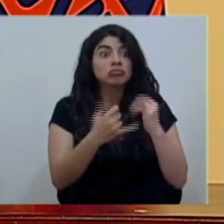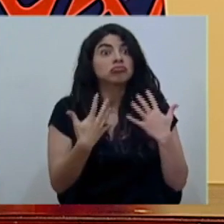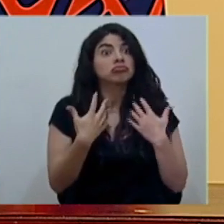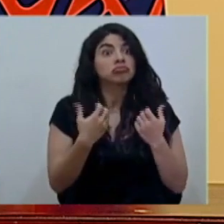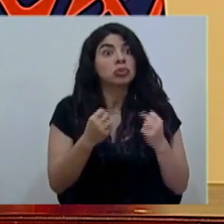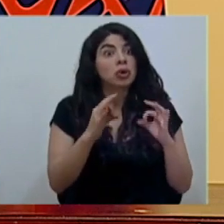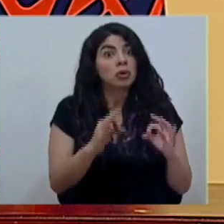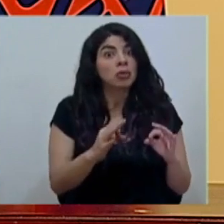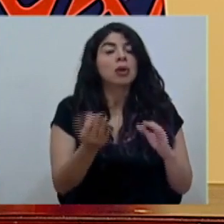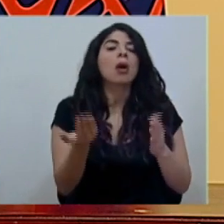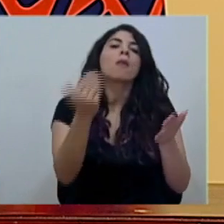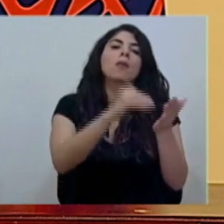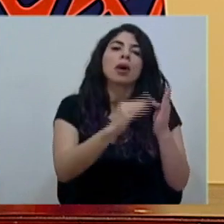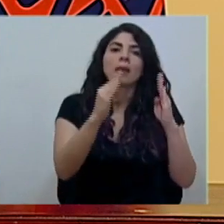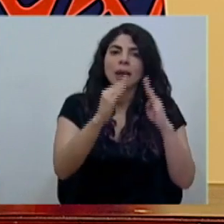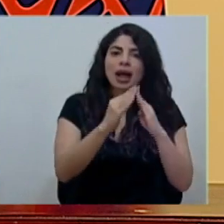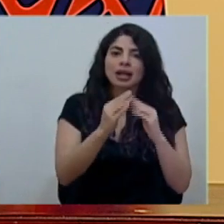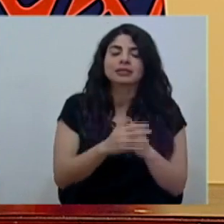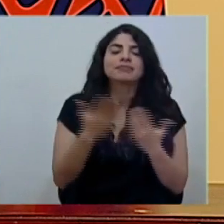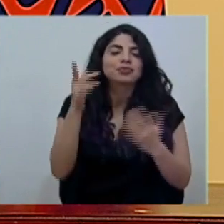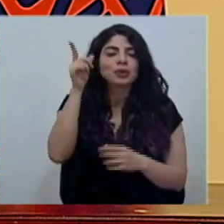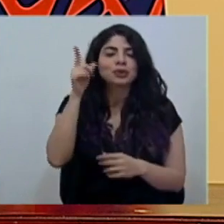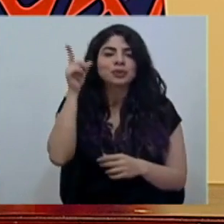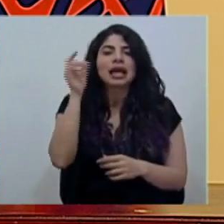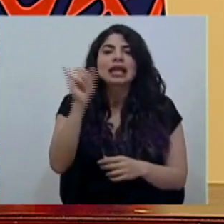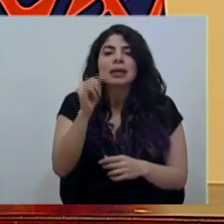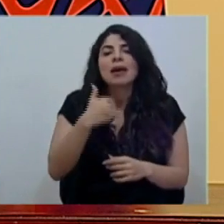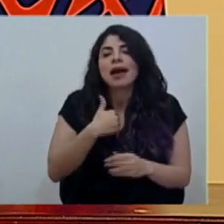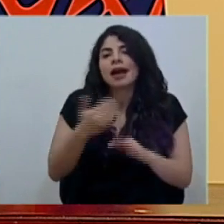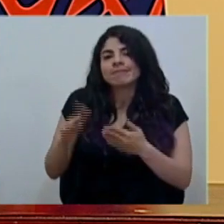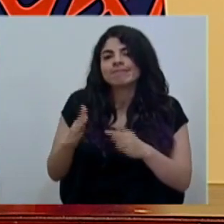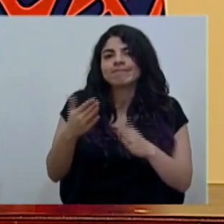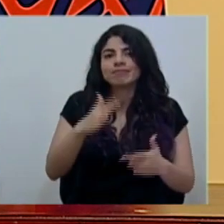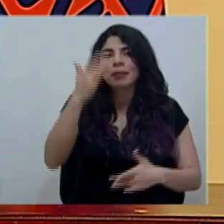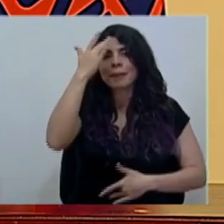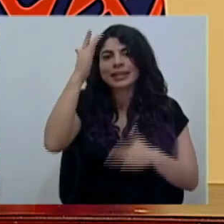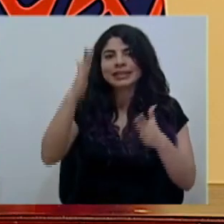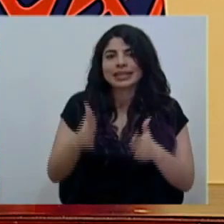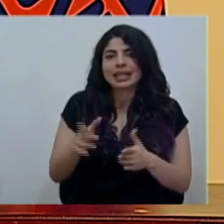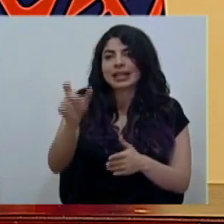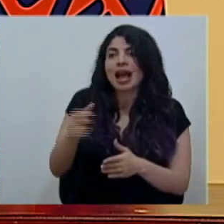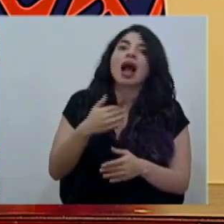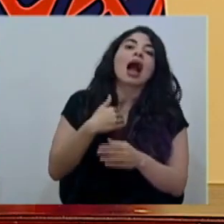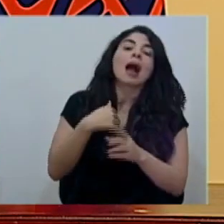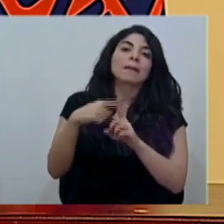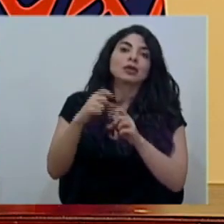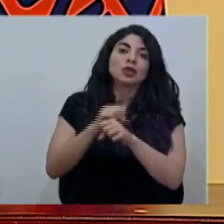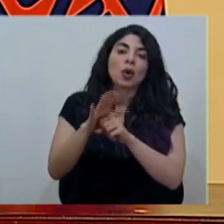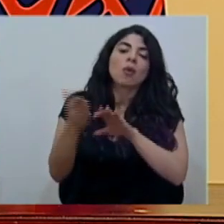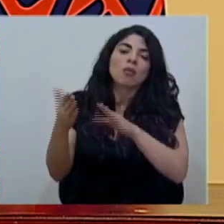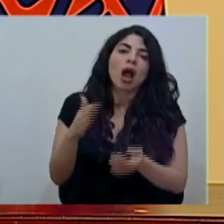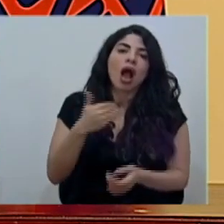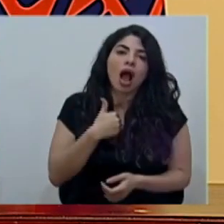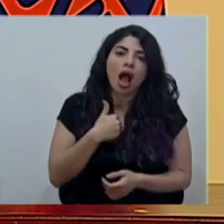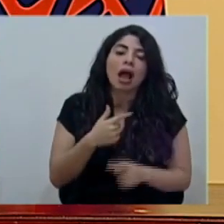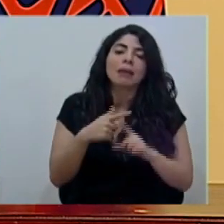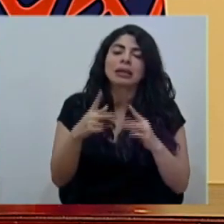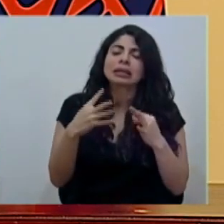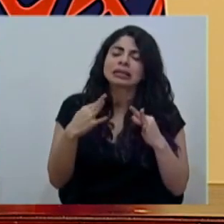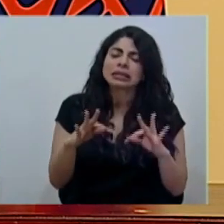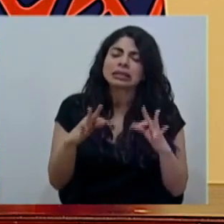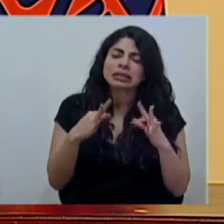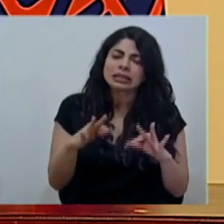y han egresado en sus hogares. Por supuesto, también hemos tenido fallecimientos de pacientes COVID positivos, pero hemos tratado hasta donde